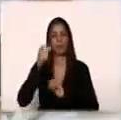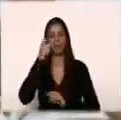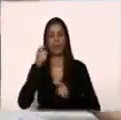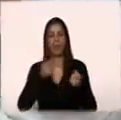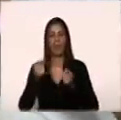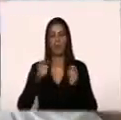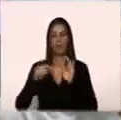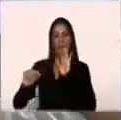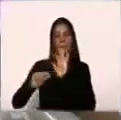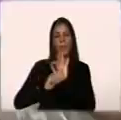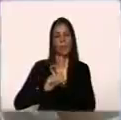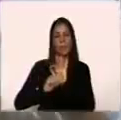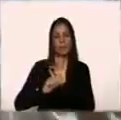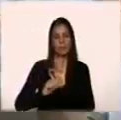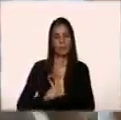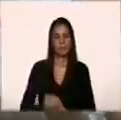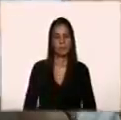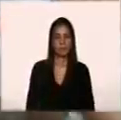precios.